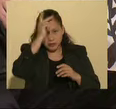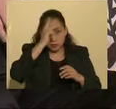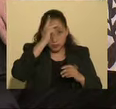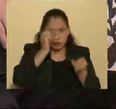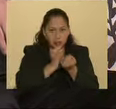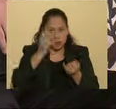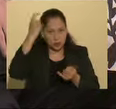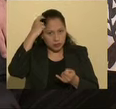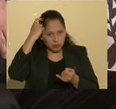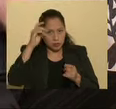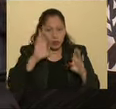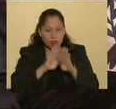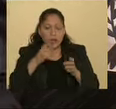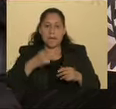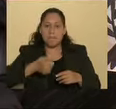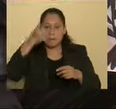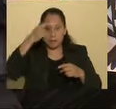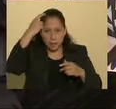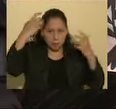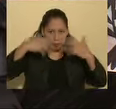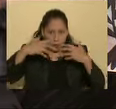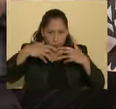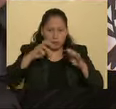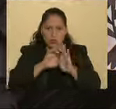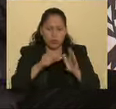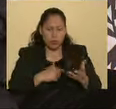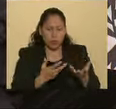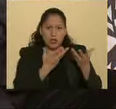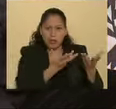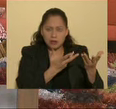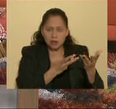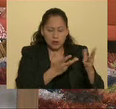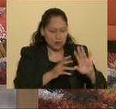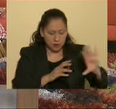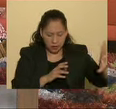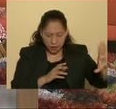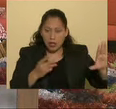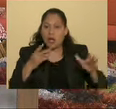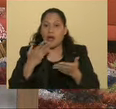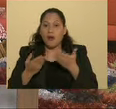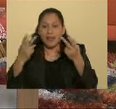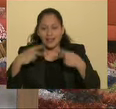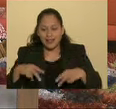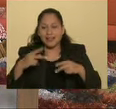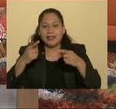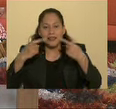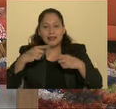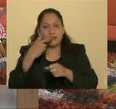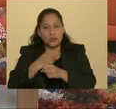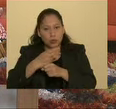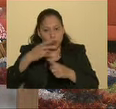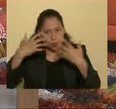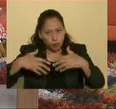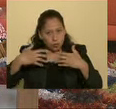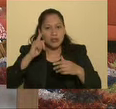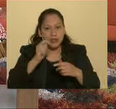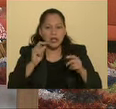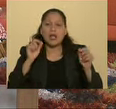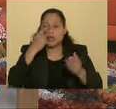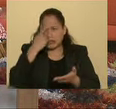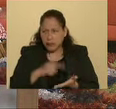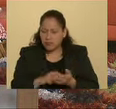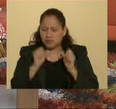cerebro el primer motor del hombre, porque cuando tú quitas el deseo hay un segundo motor que se llama la convicción, el propósito,